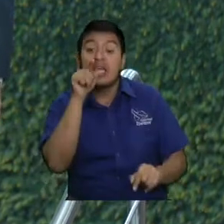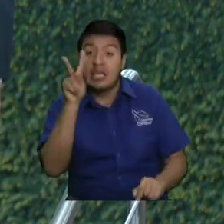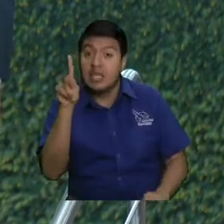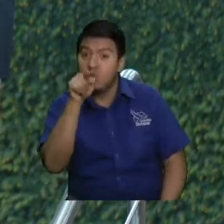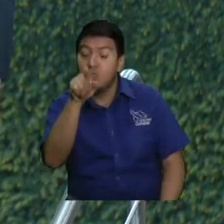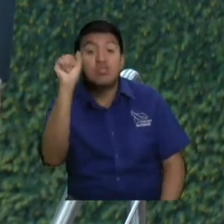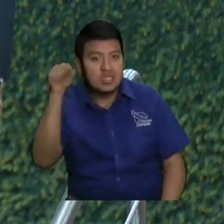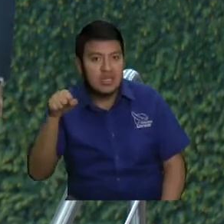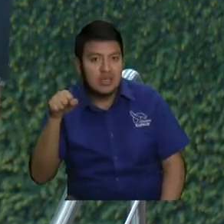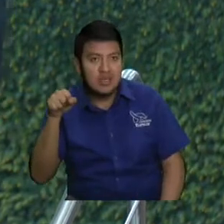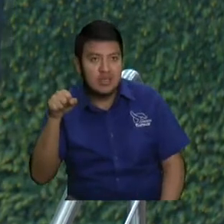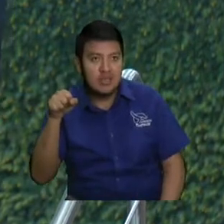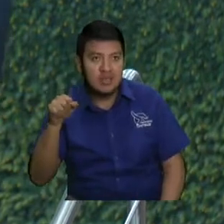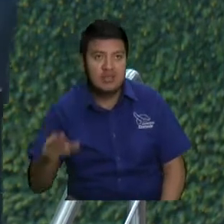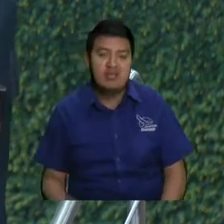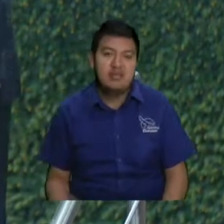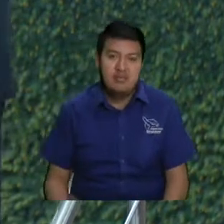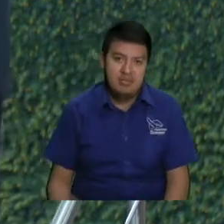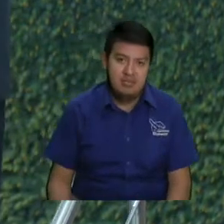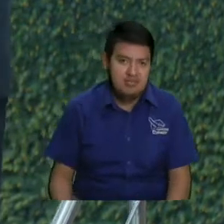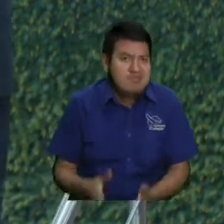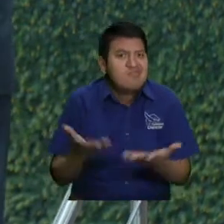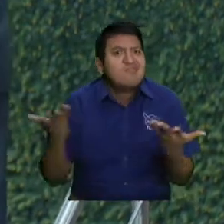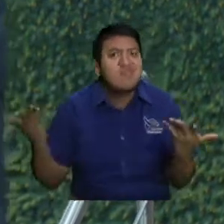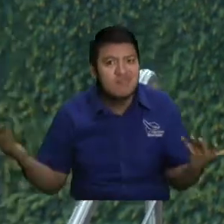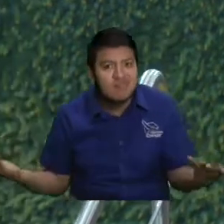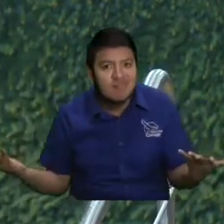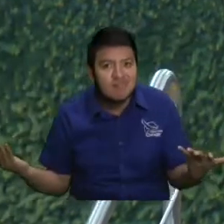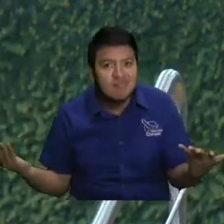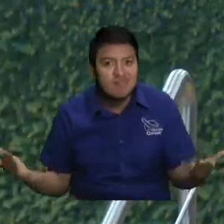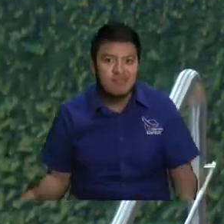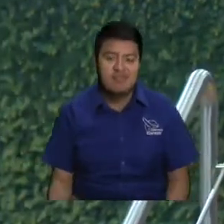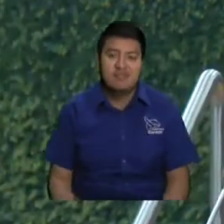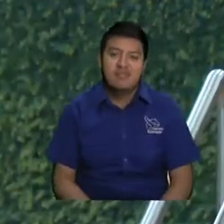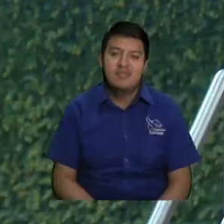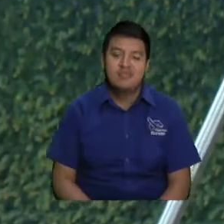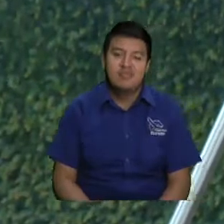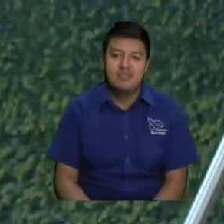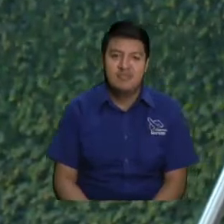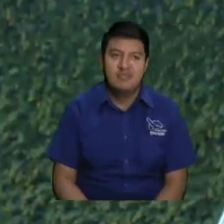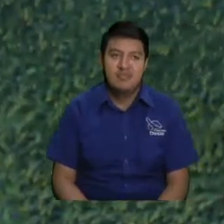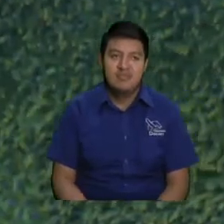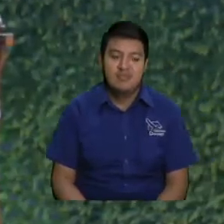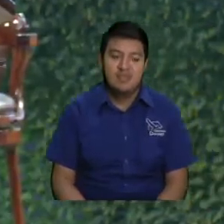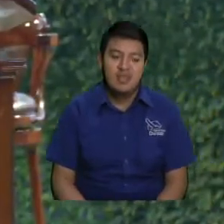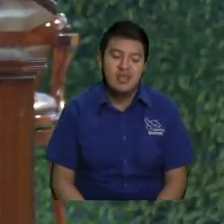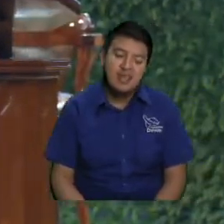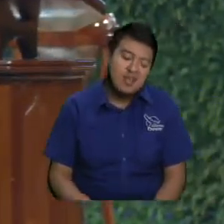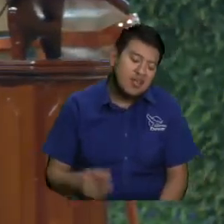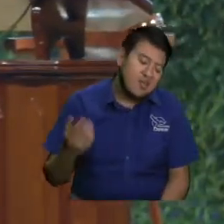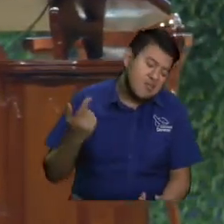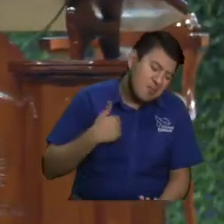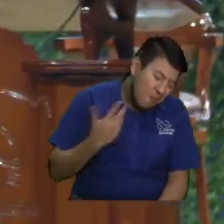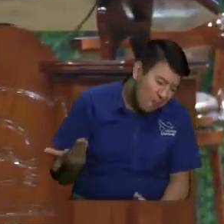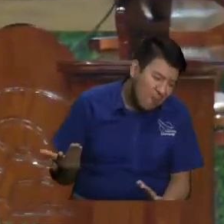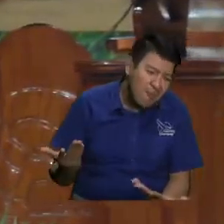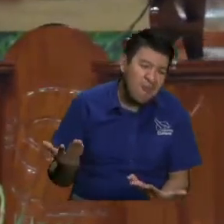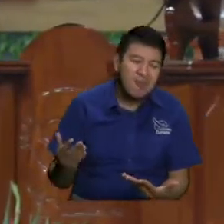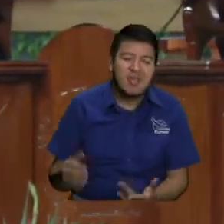¡Aleluya! Ay, no, hermano Sergio, pero